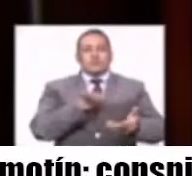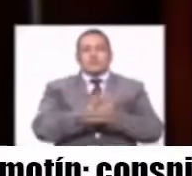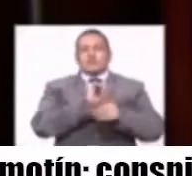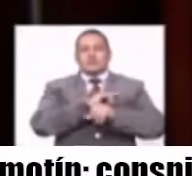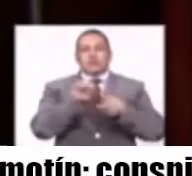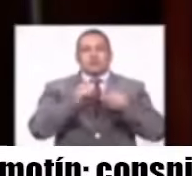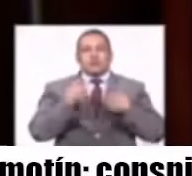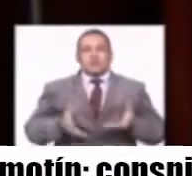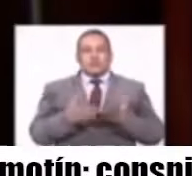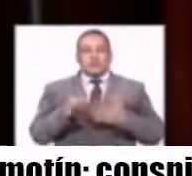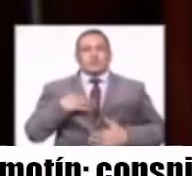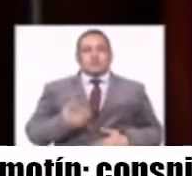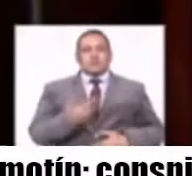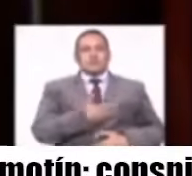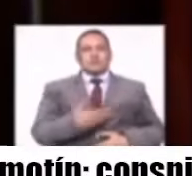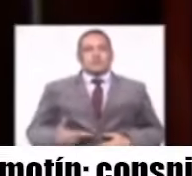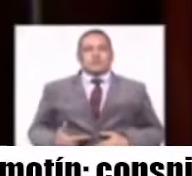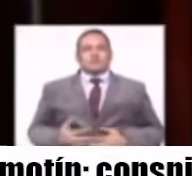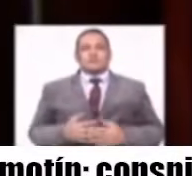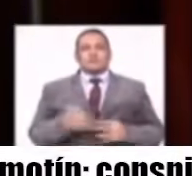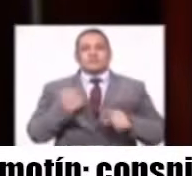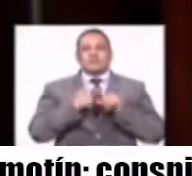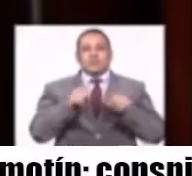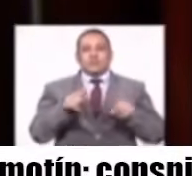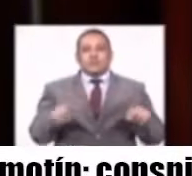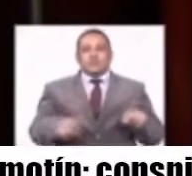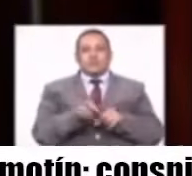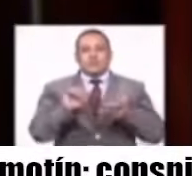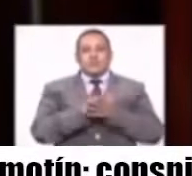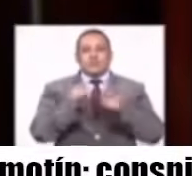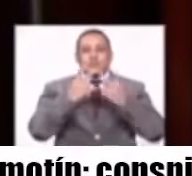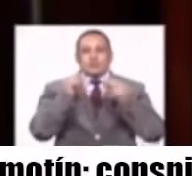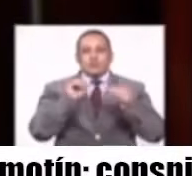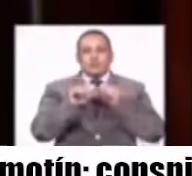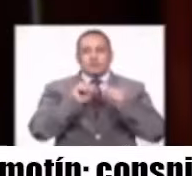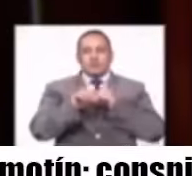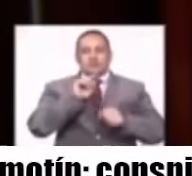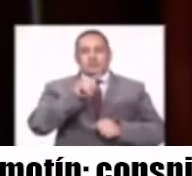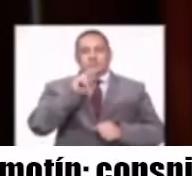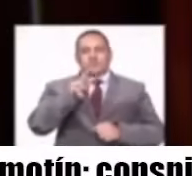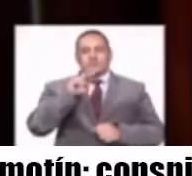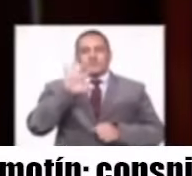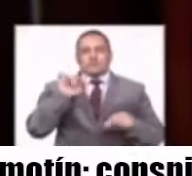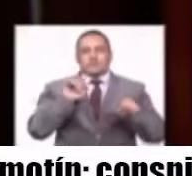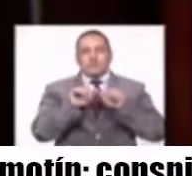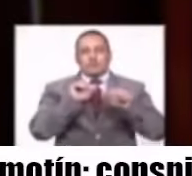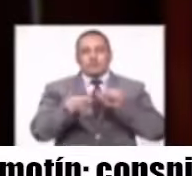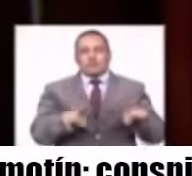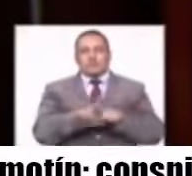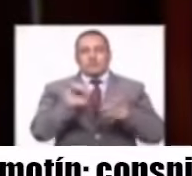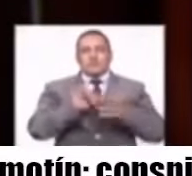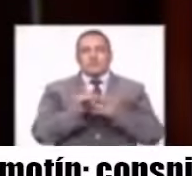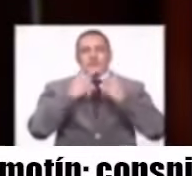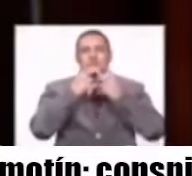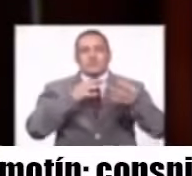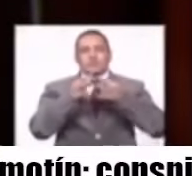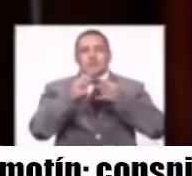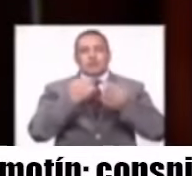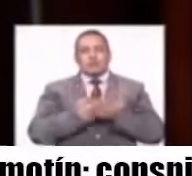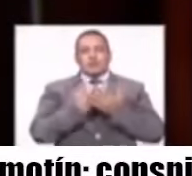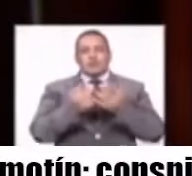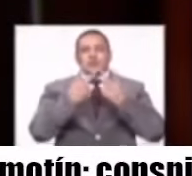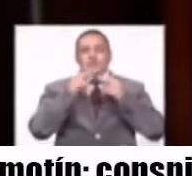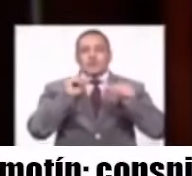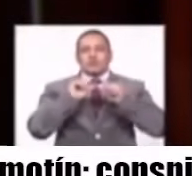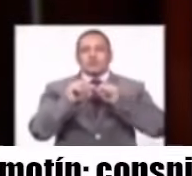otorgó, señor presidente. Por otro lado, el artículo 125, señalamos nosotros que también lo ha vulnerado, que habla